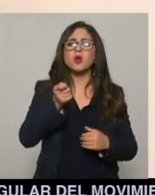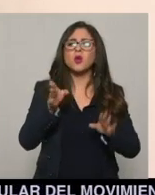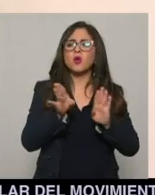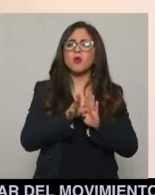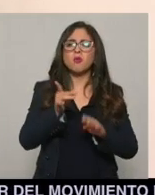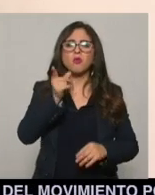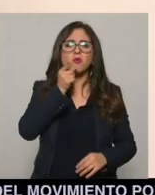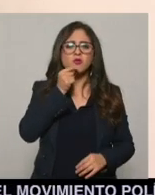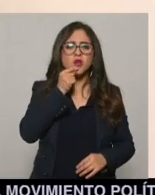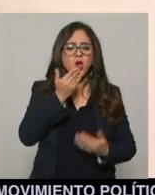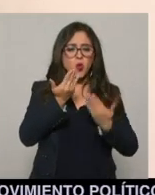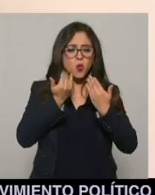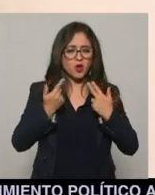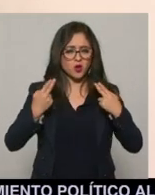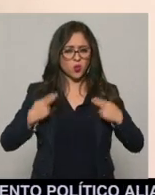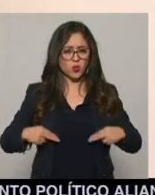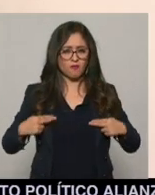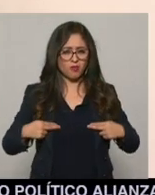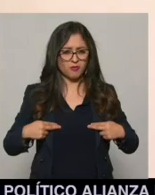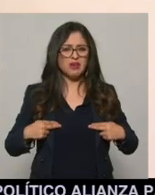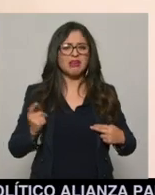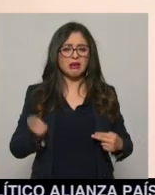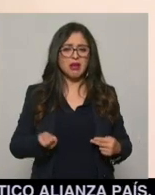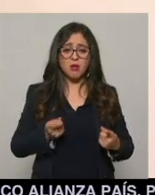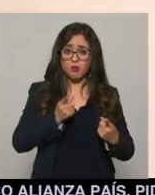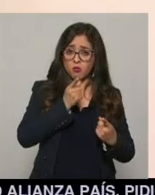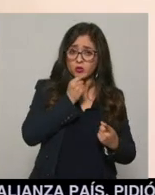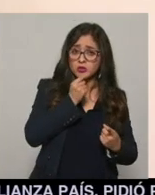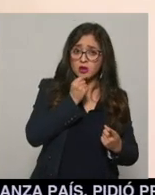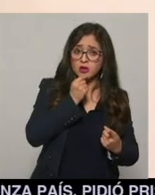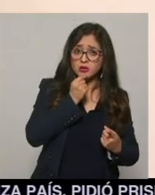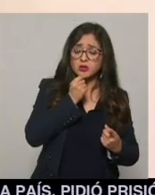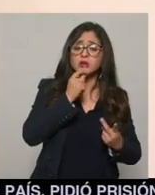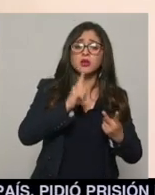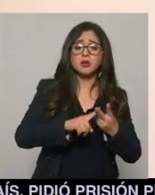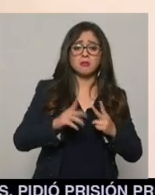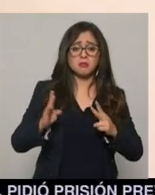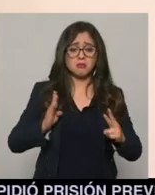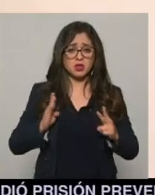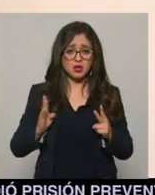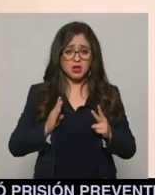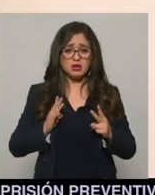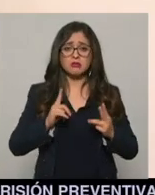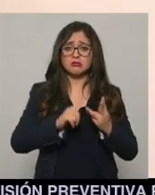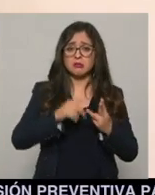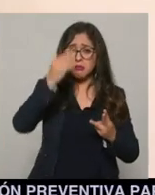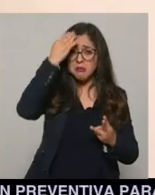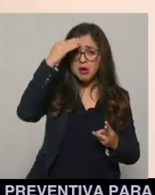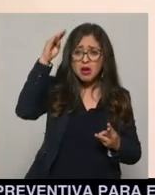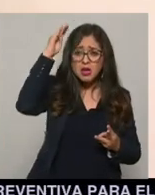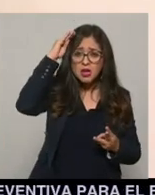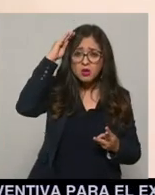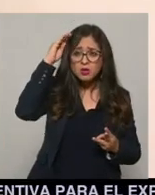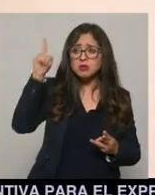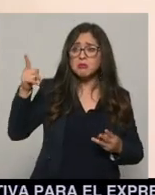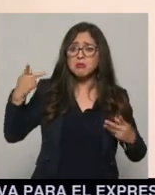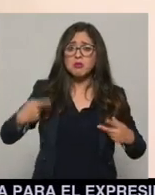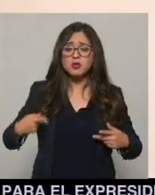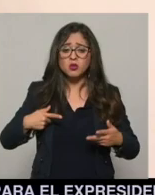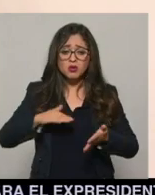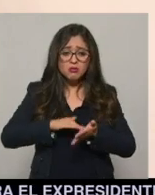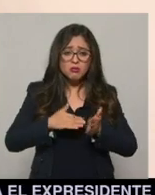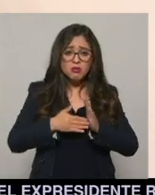son policías, son militares, son marinos. O sea, de tal manera que no hay infiltración. Hay